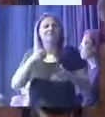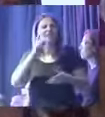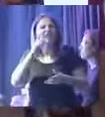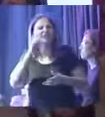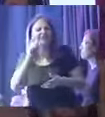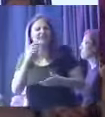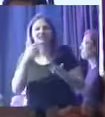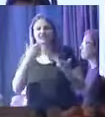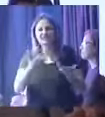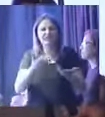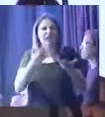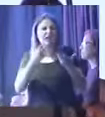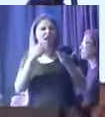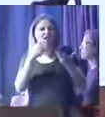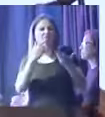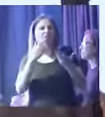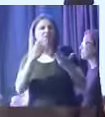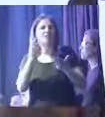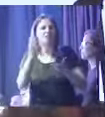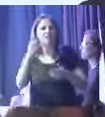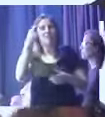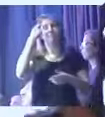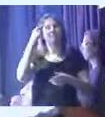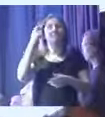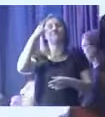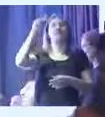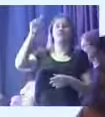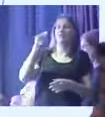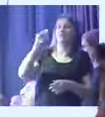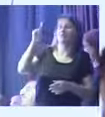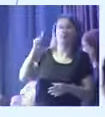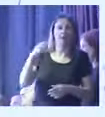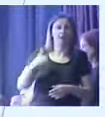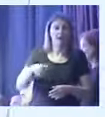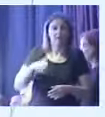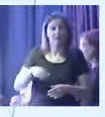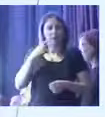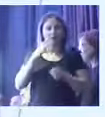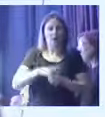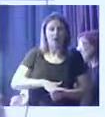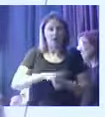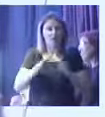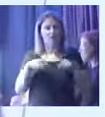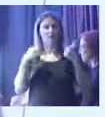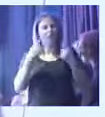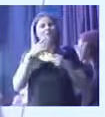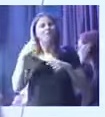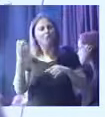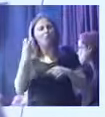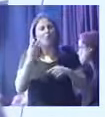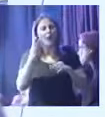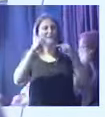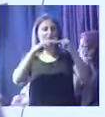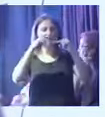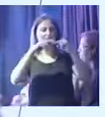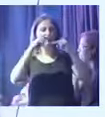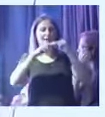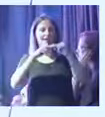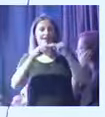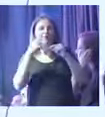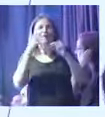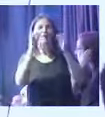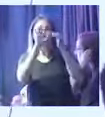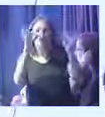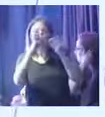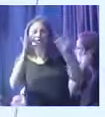me parecía que era un invento de los porteños para disminuirnos un poco. Pero en la búsqueda de internet encontré la parte de la